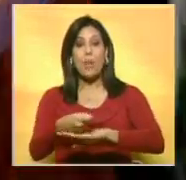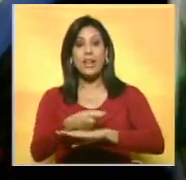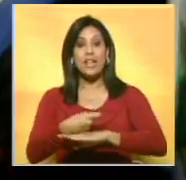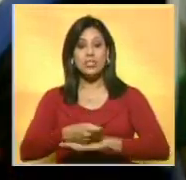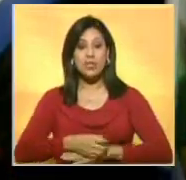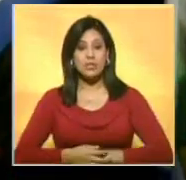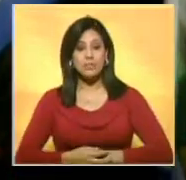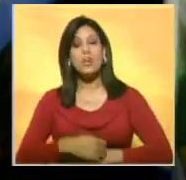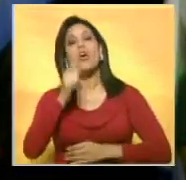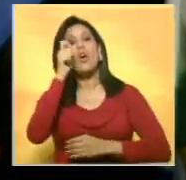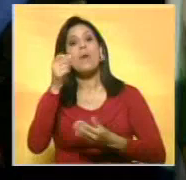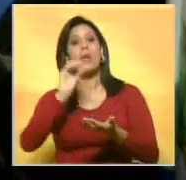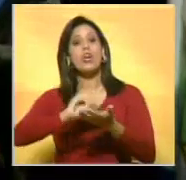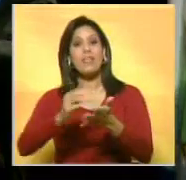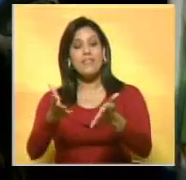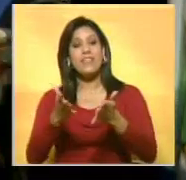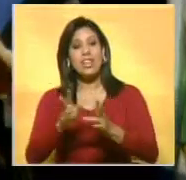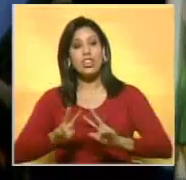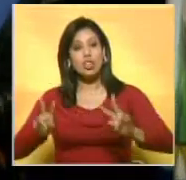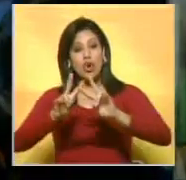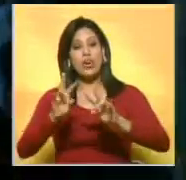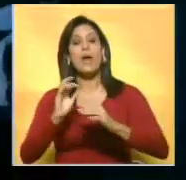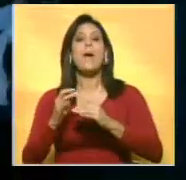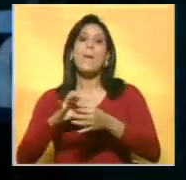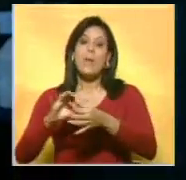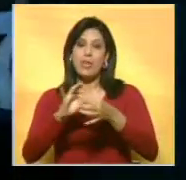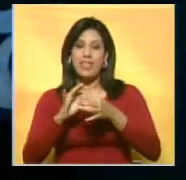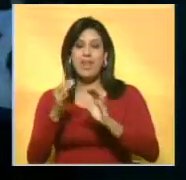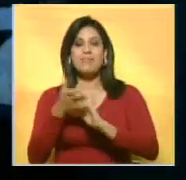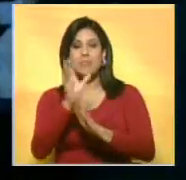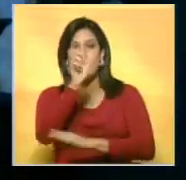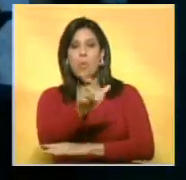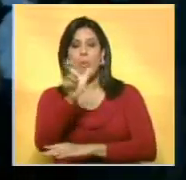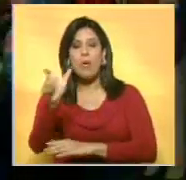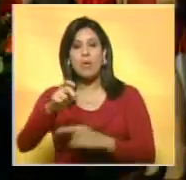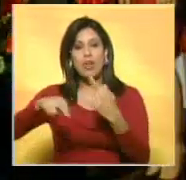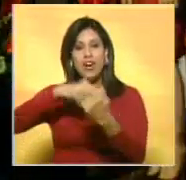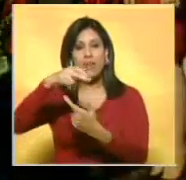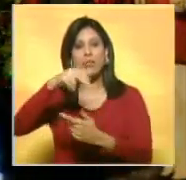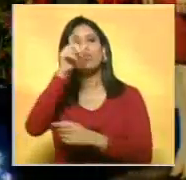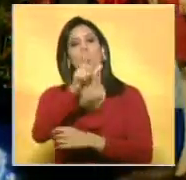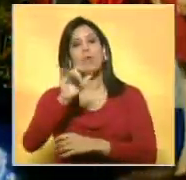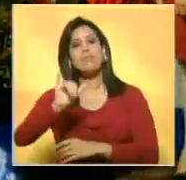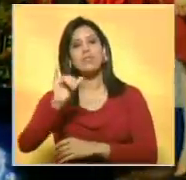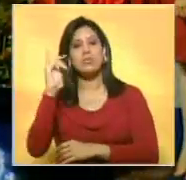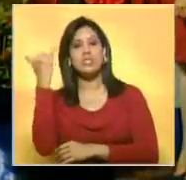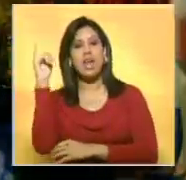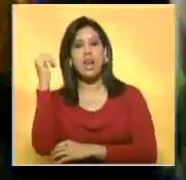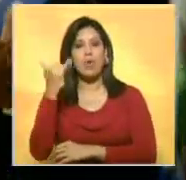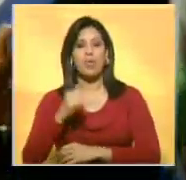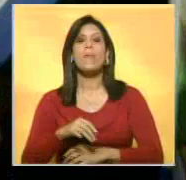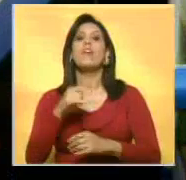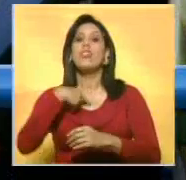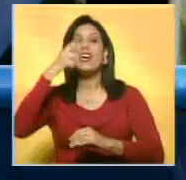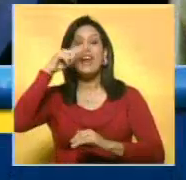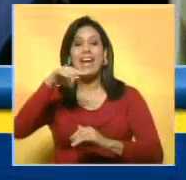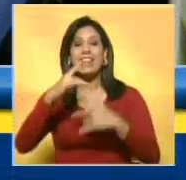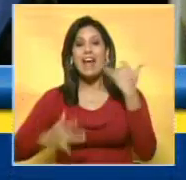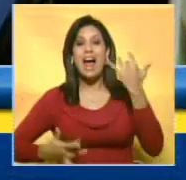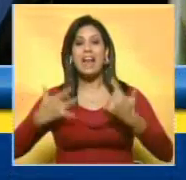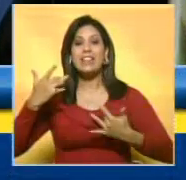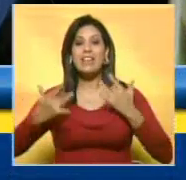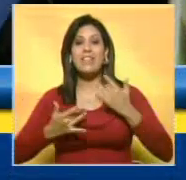gobernaciones. Heredia resaltó que la victoria es de la unidad de la militancia revolucionaria y del pueblo yaracuyano. Creo que estas